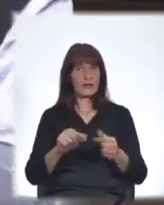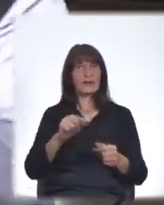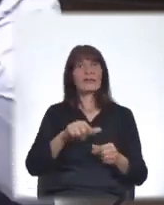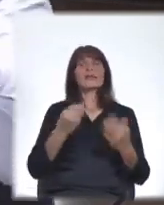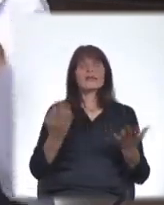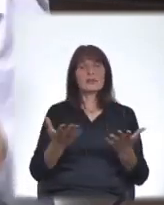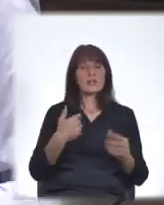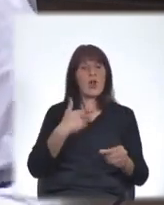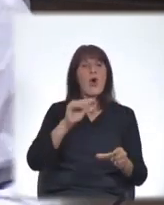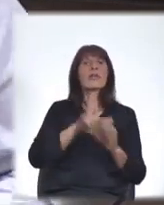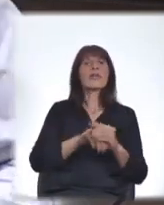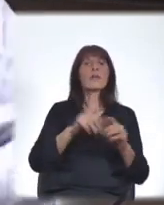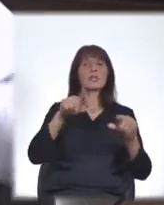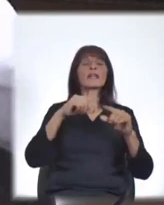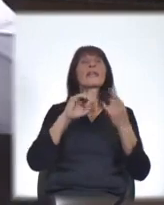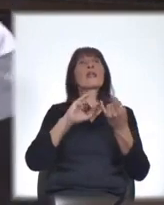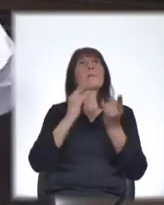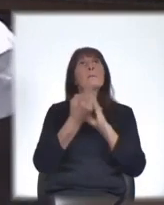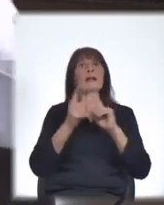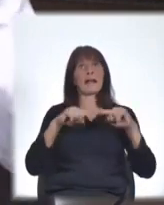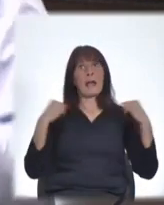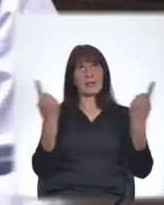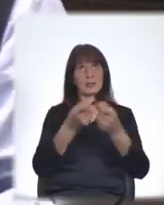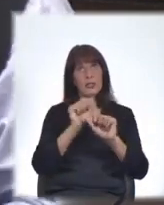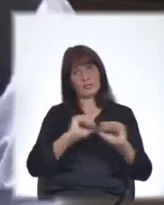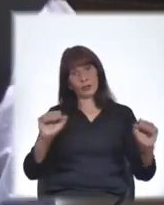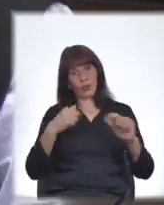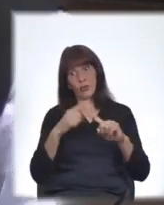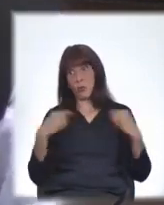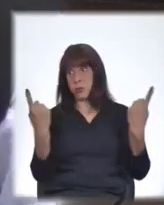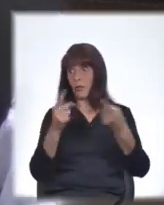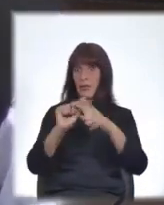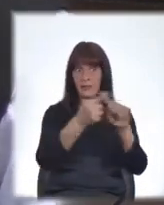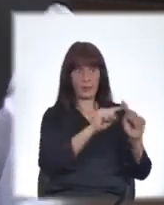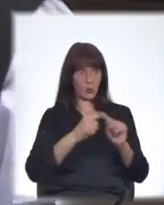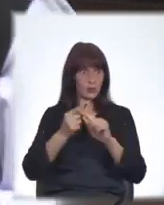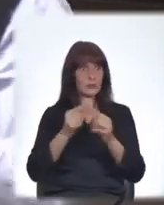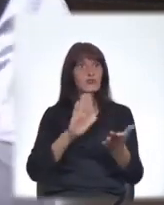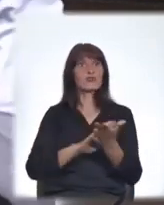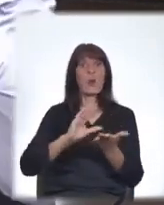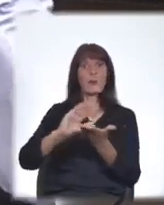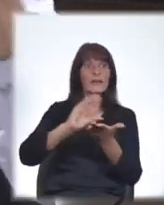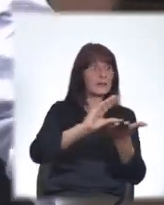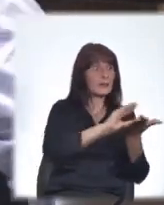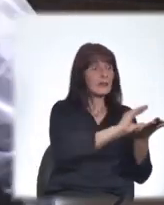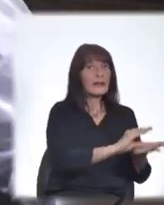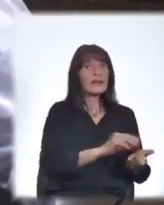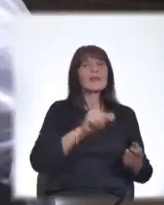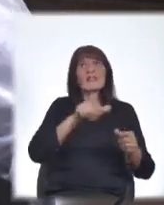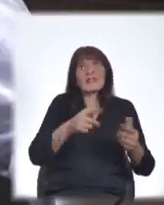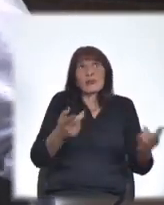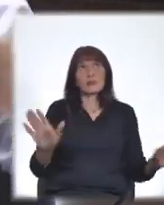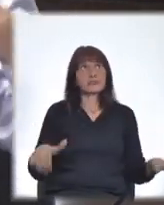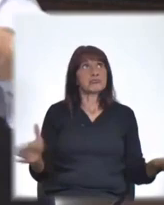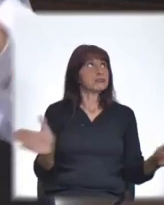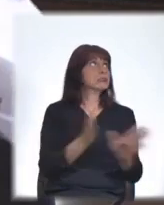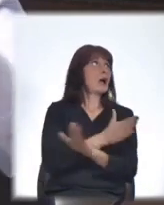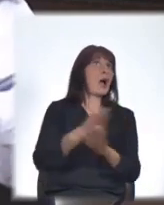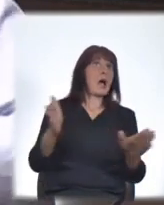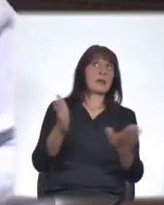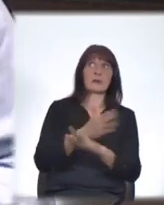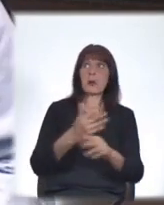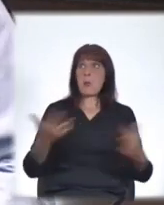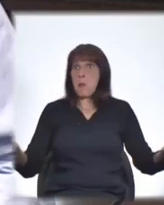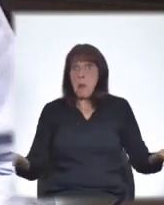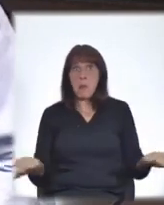lo que vote el Parlamento de la República y podamos discutir aquí sobre partidas, son partidas que están en el aire y que nadie puede